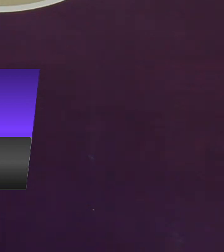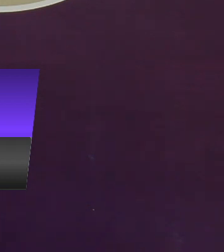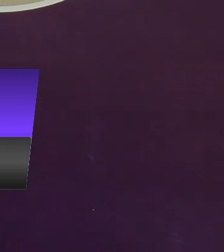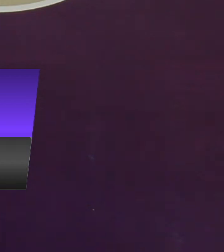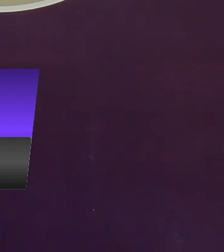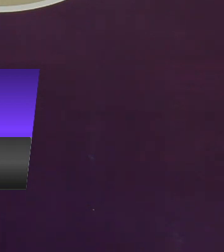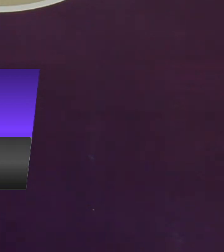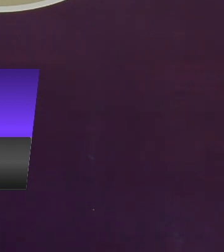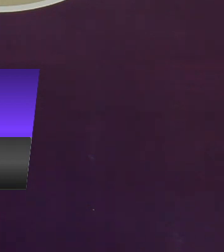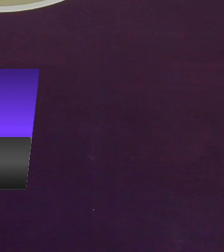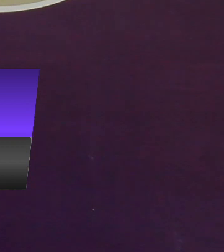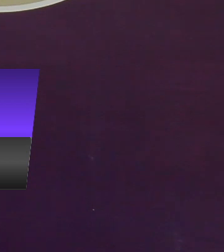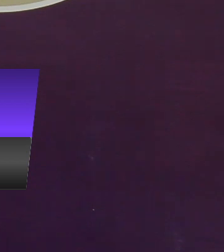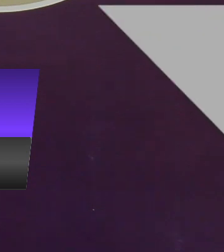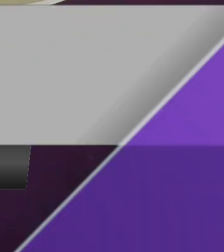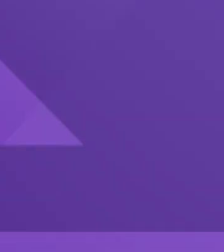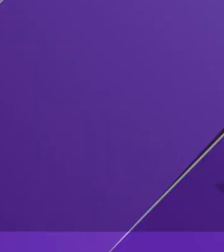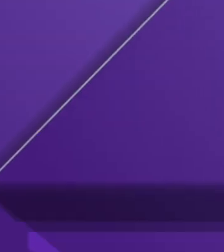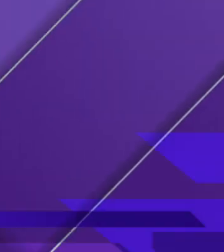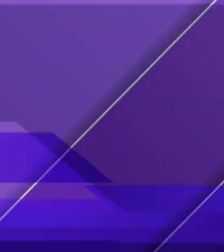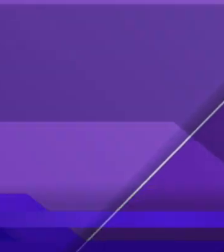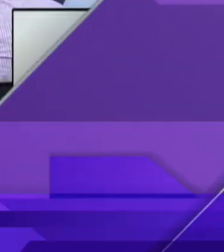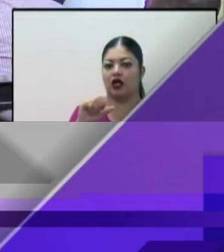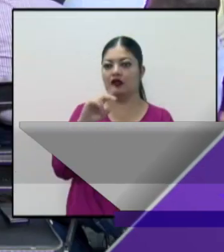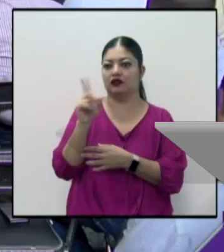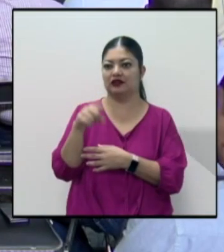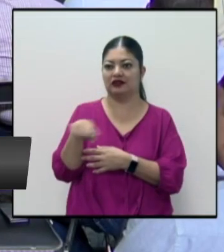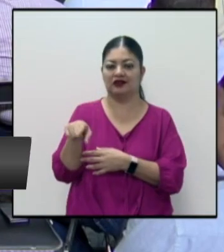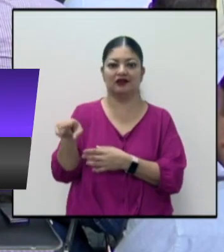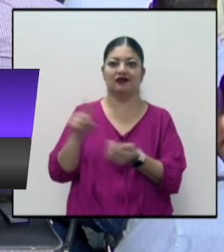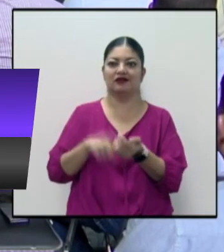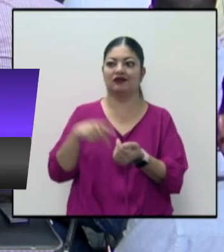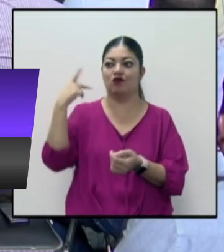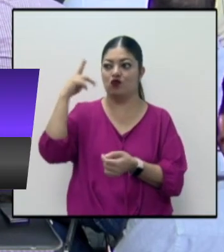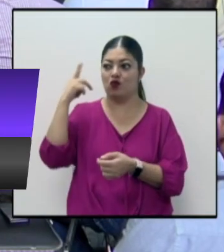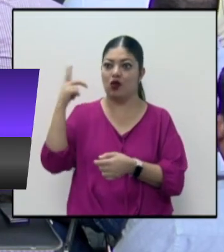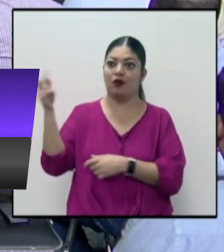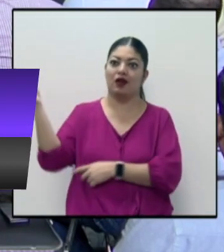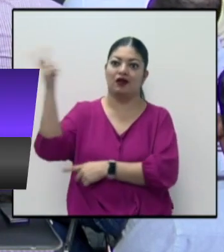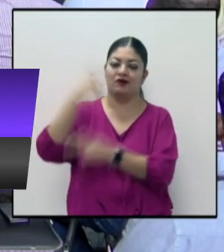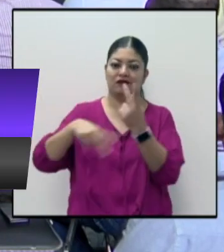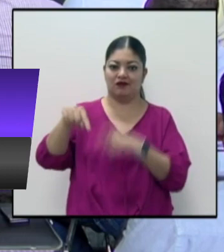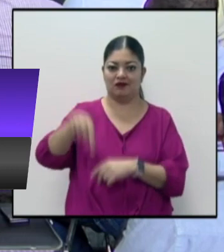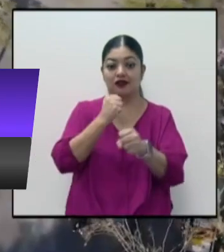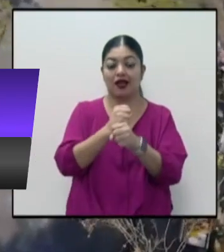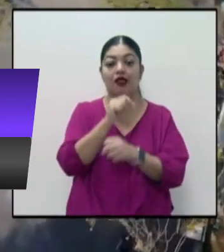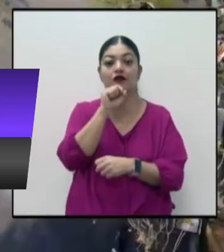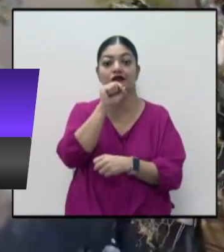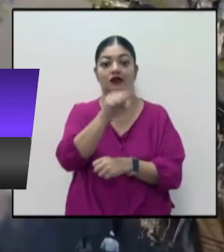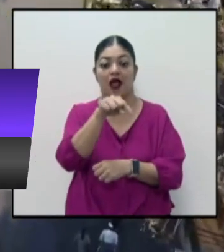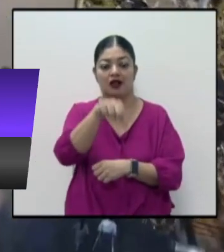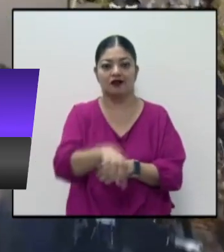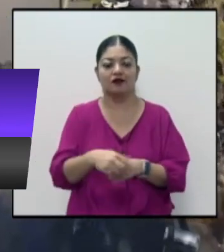marco del aniversario como un estado libre y soberano. El Congreso de Jalisco se honró con la presencia de más de 200 espectadores para